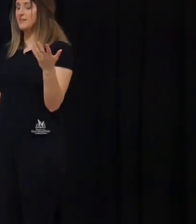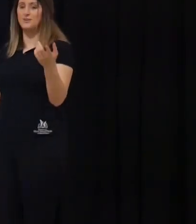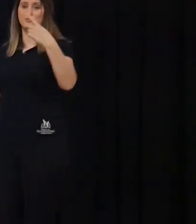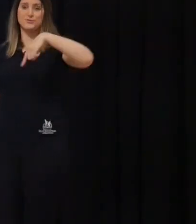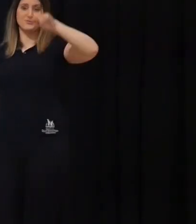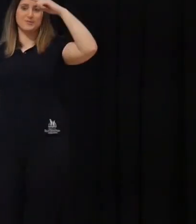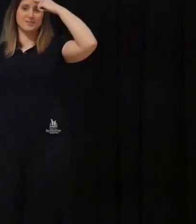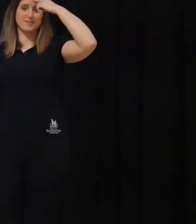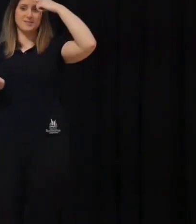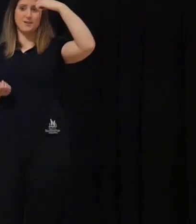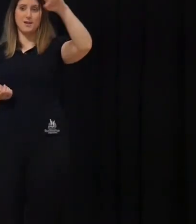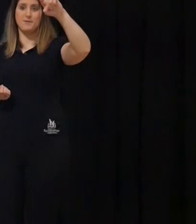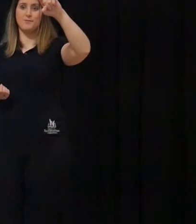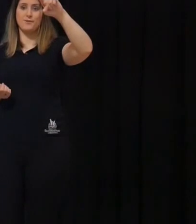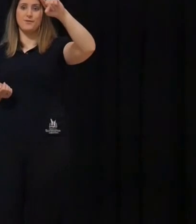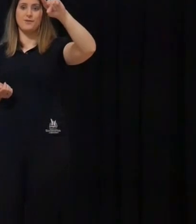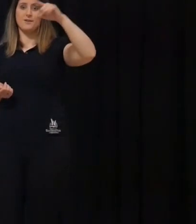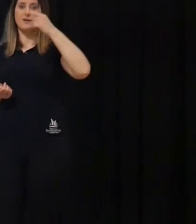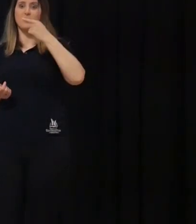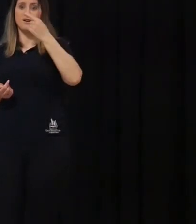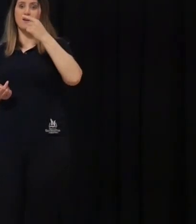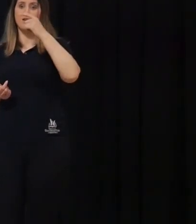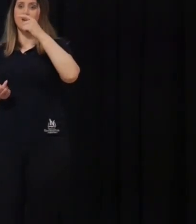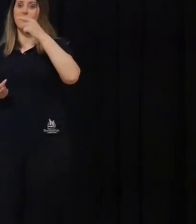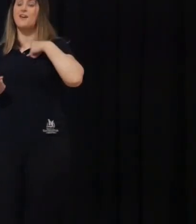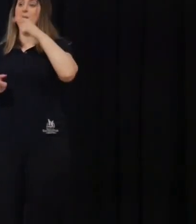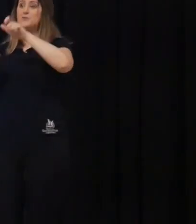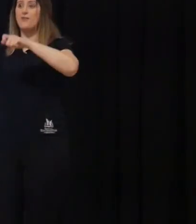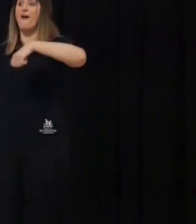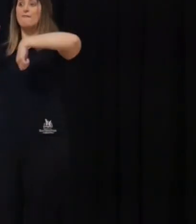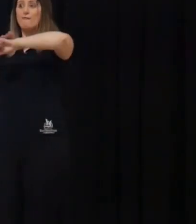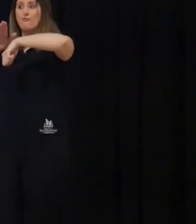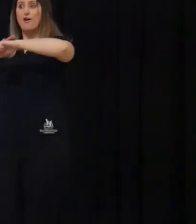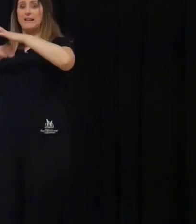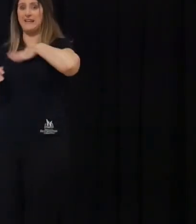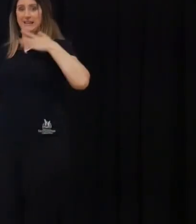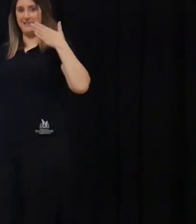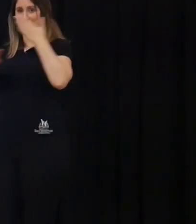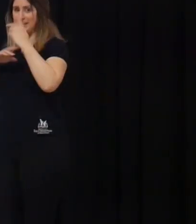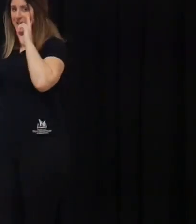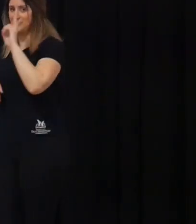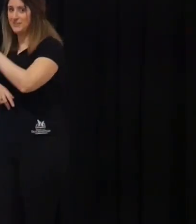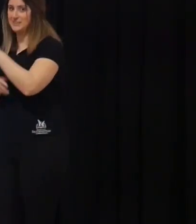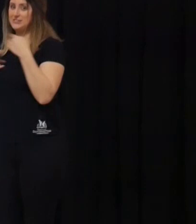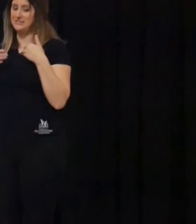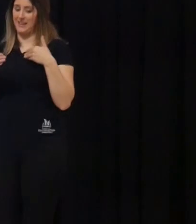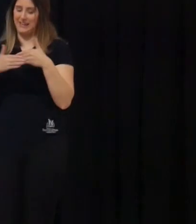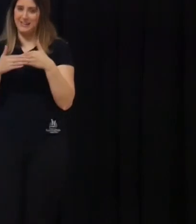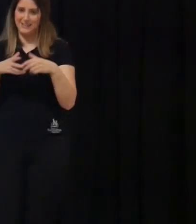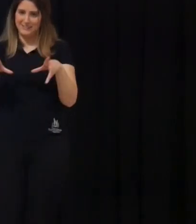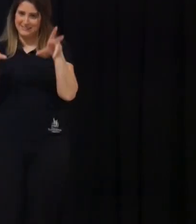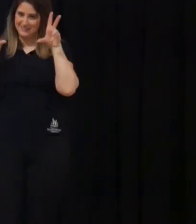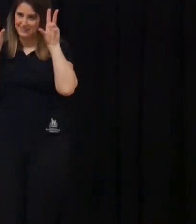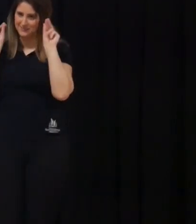sabemos que muchos quieren ir a ver fútbol, pues entonces iremos acabando en la